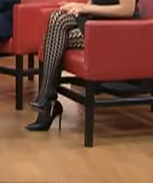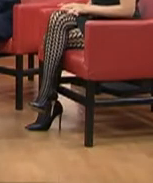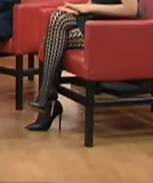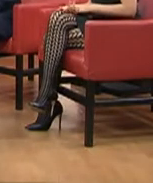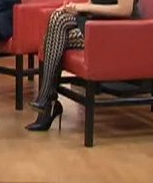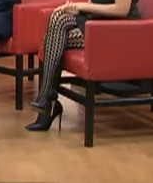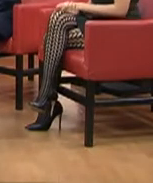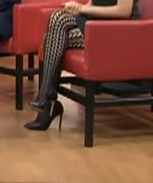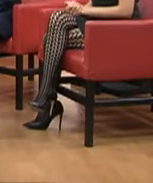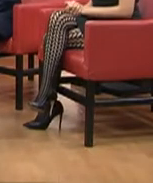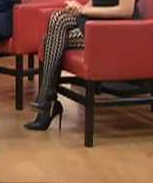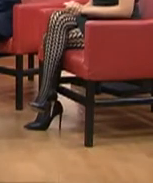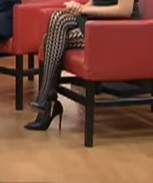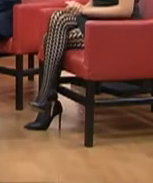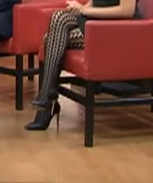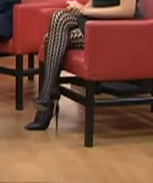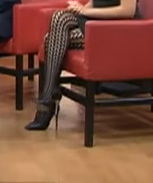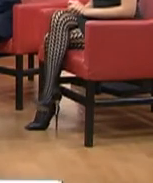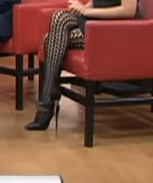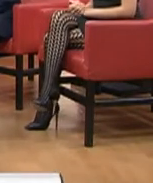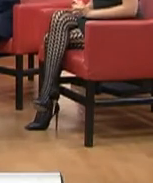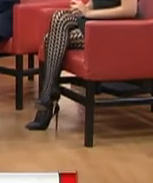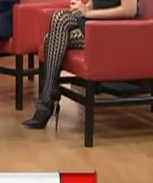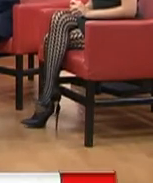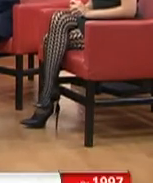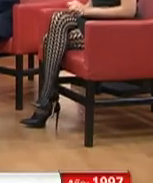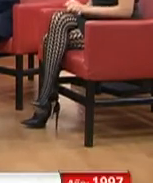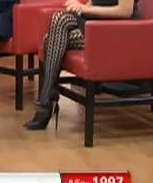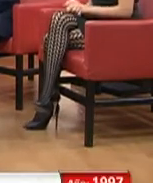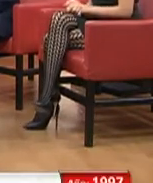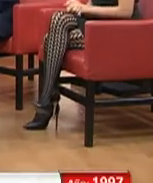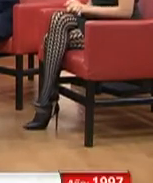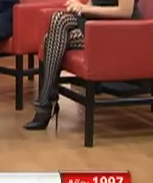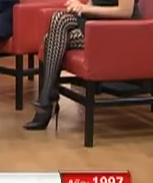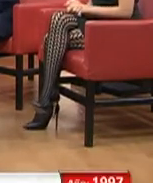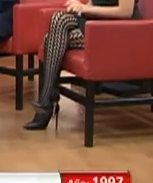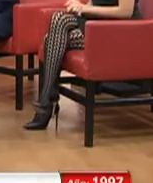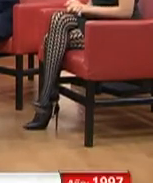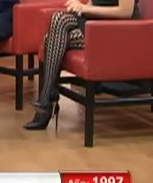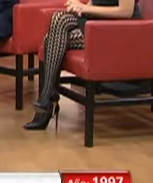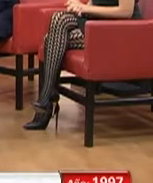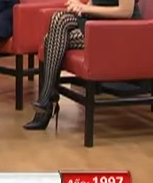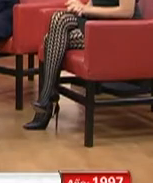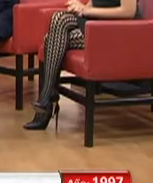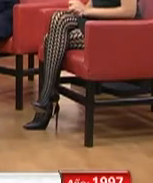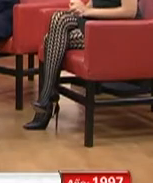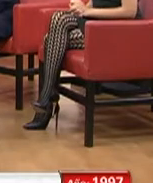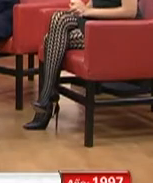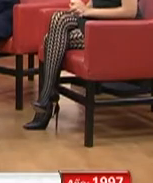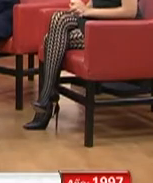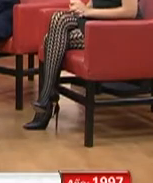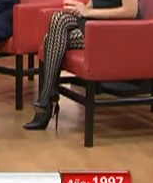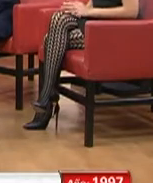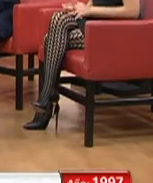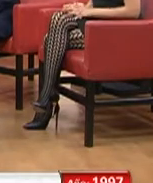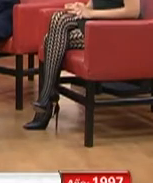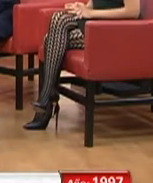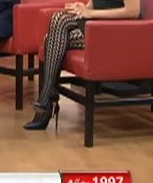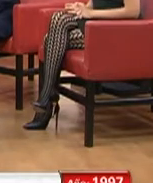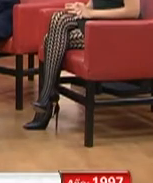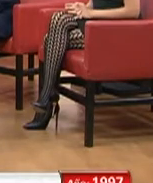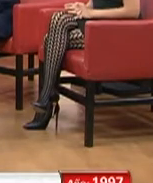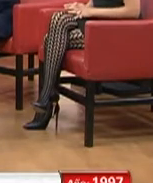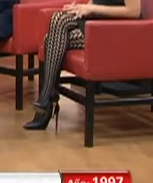Bueno, pues muchas gracias por acompañarnos durante esta semana. Juegos Olímpicos en Corea del Sur. Juegos Olímpicos en Corea del